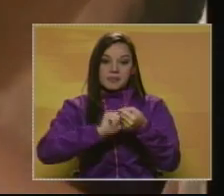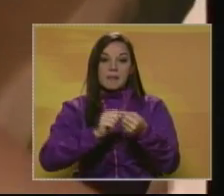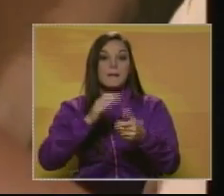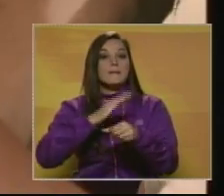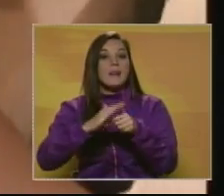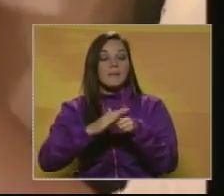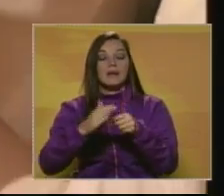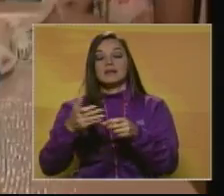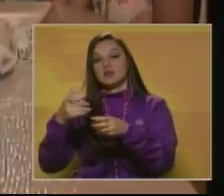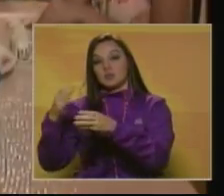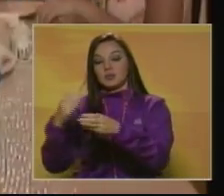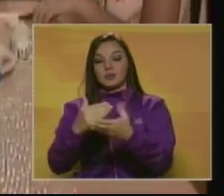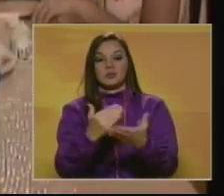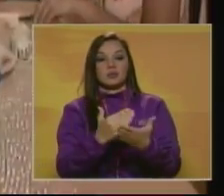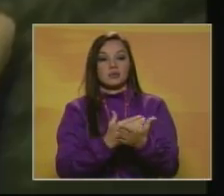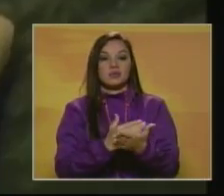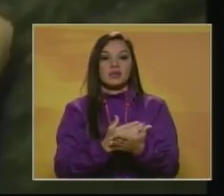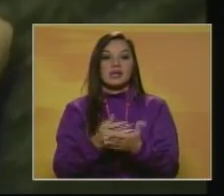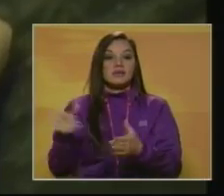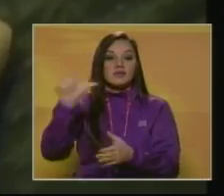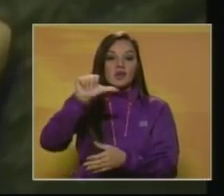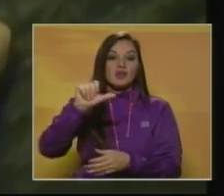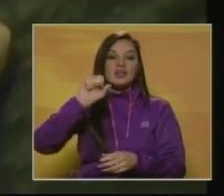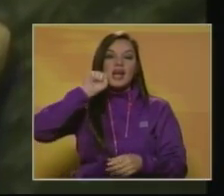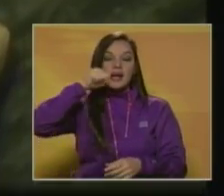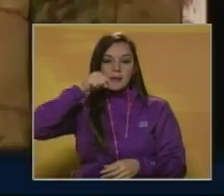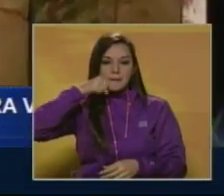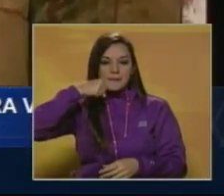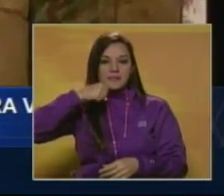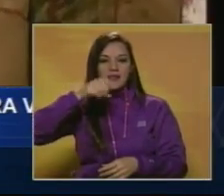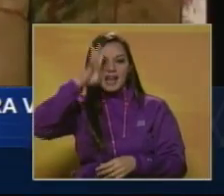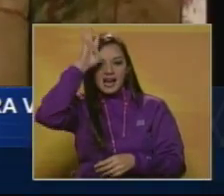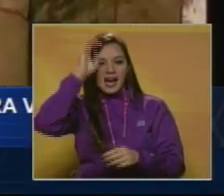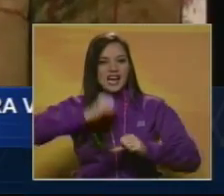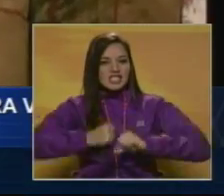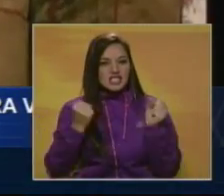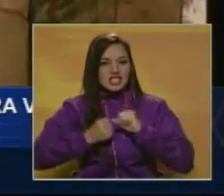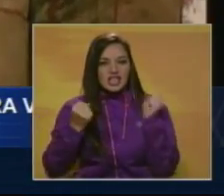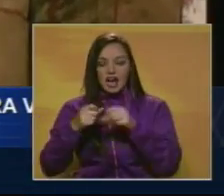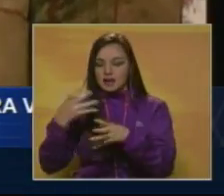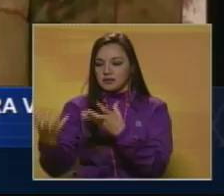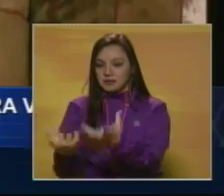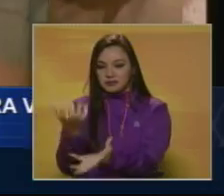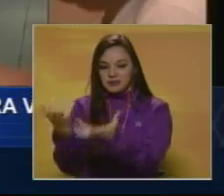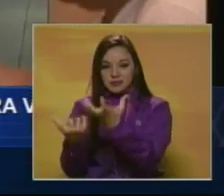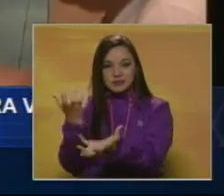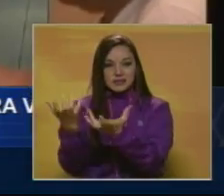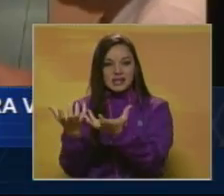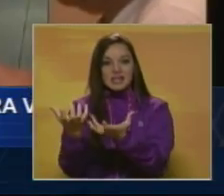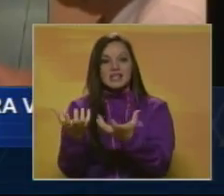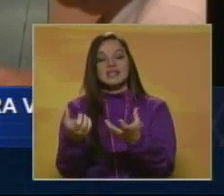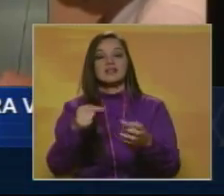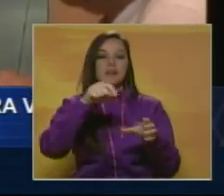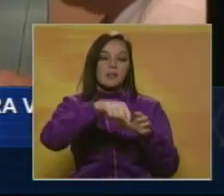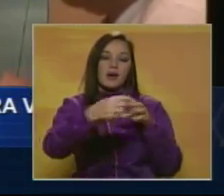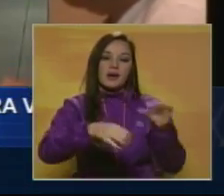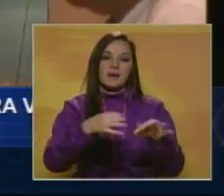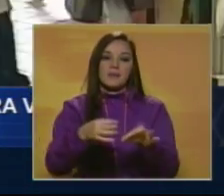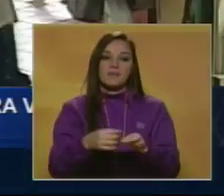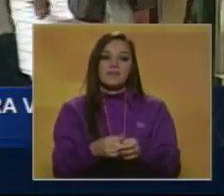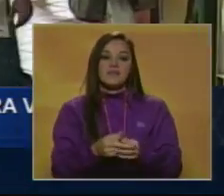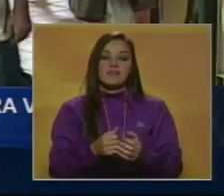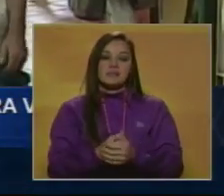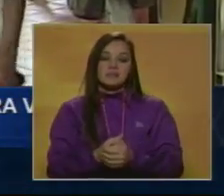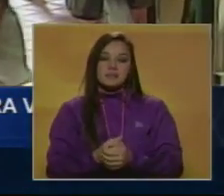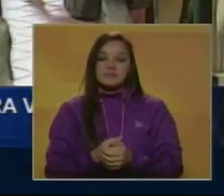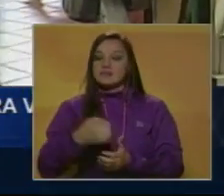pone el caldo de gallina y luego se le pone la gallina o el puerco si son de puerco.